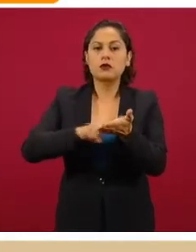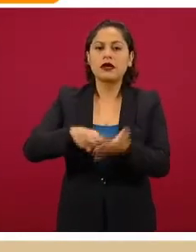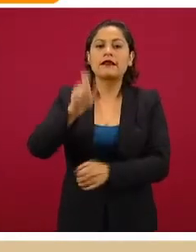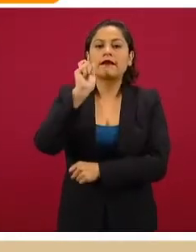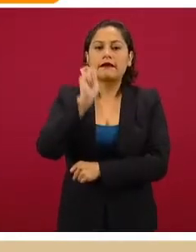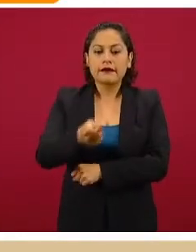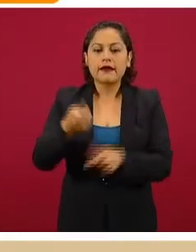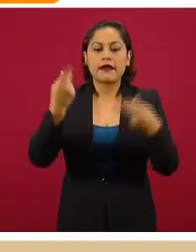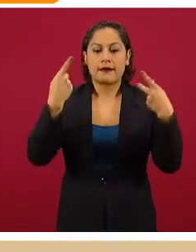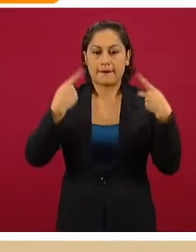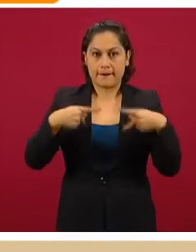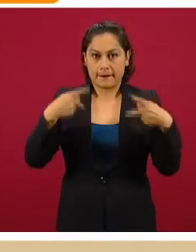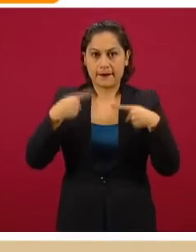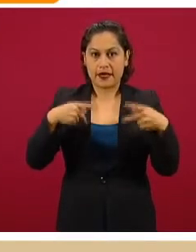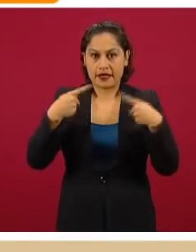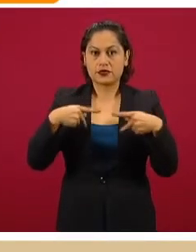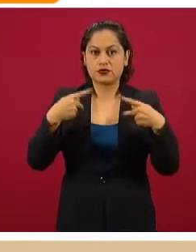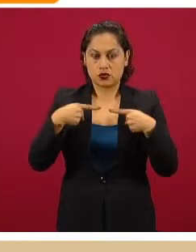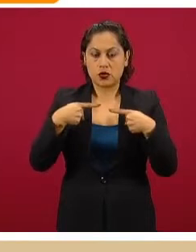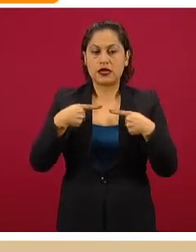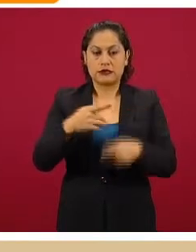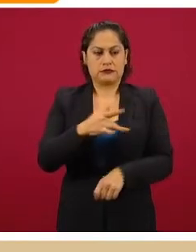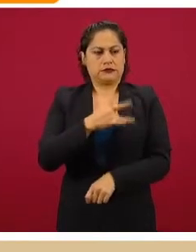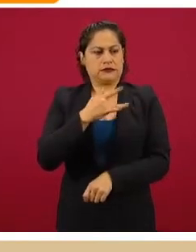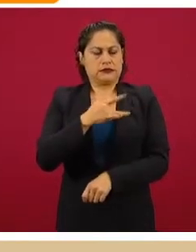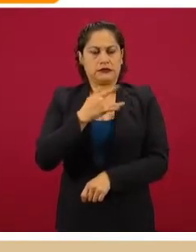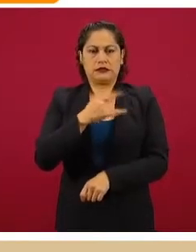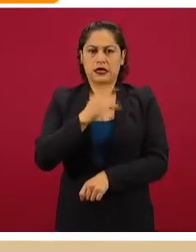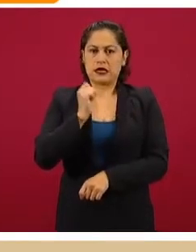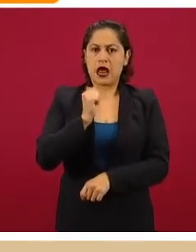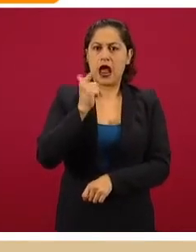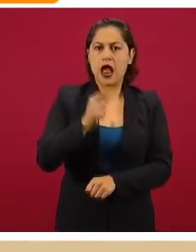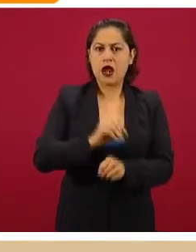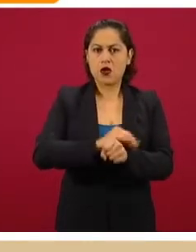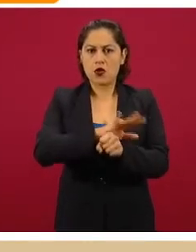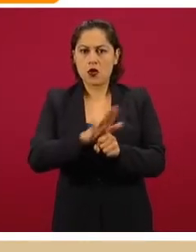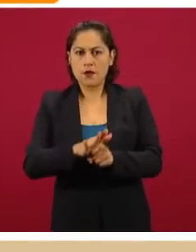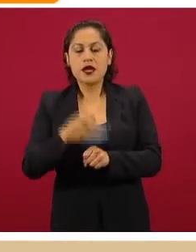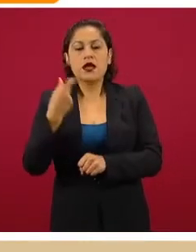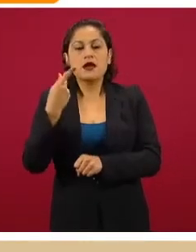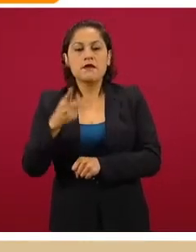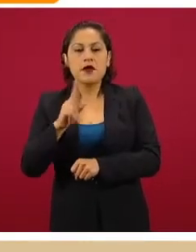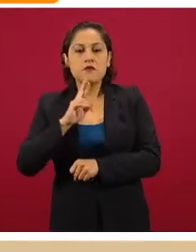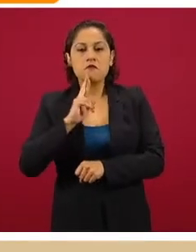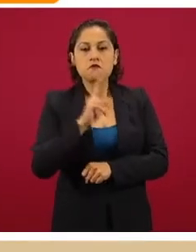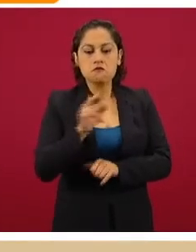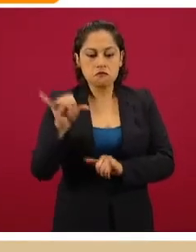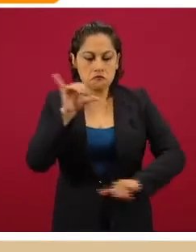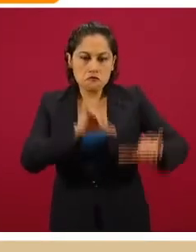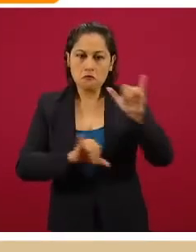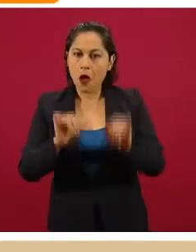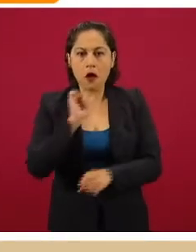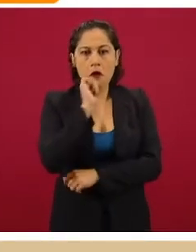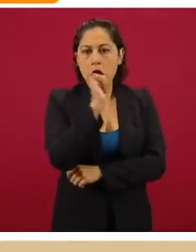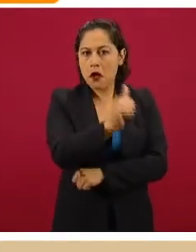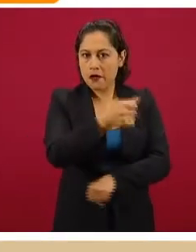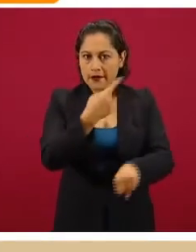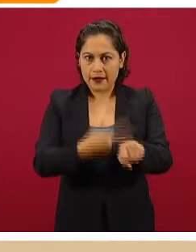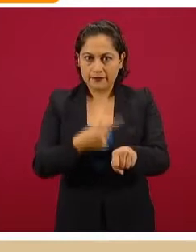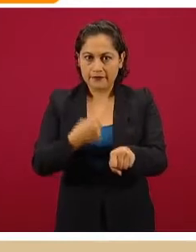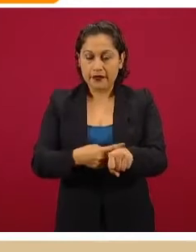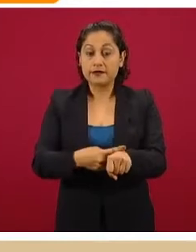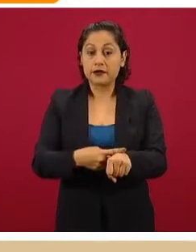teniendo los síntomas compatibles con COVID, resultaron negativos a la prueba diagnóstica por laboratorio. 4 de cada 10